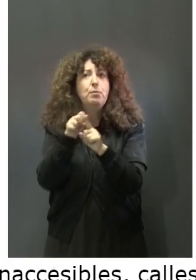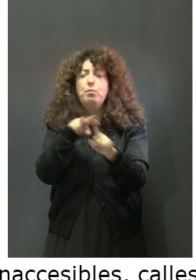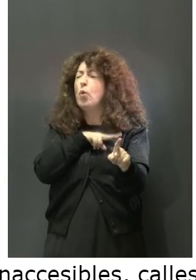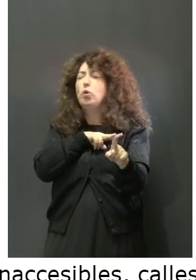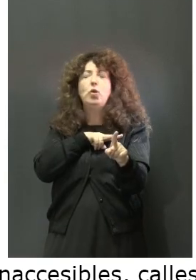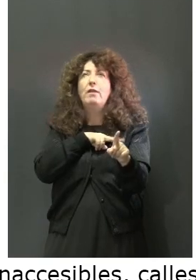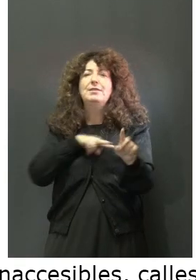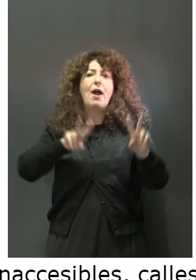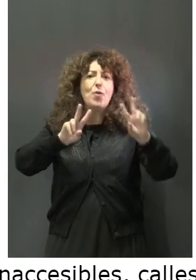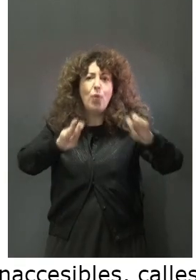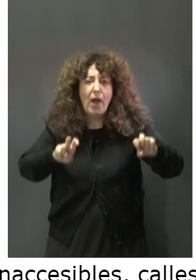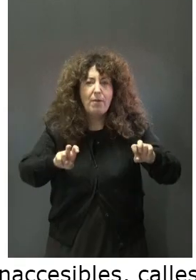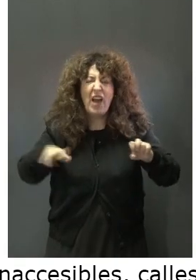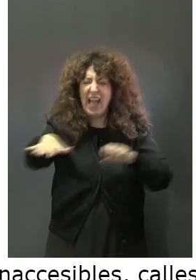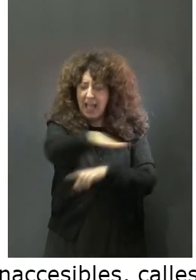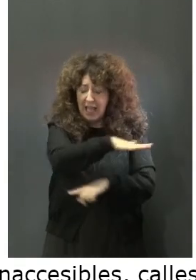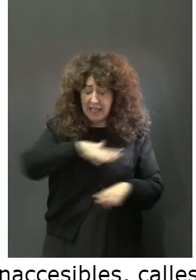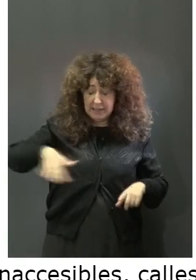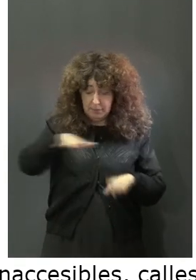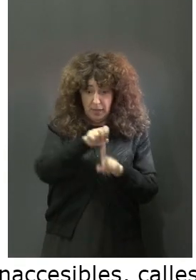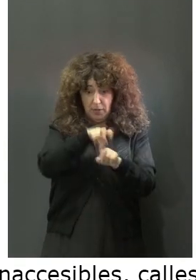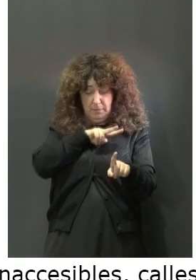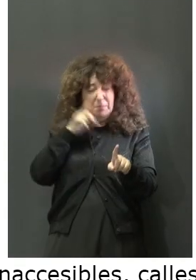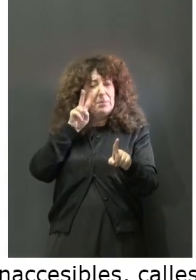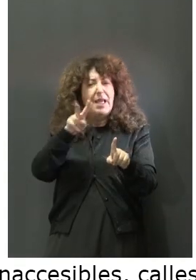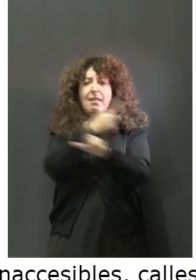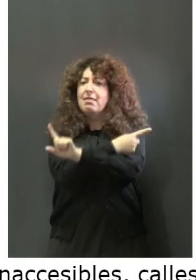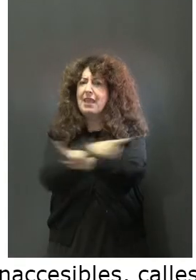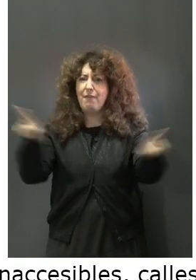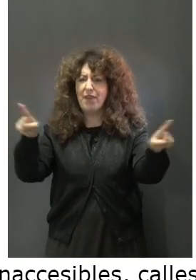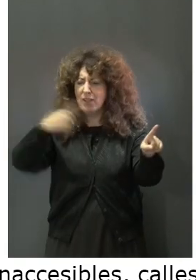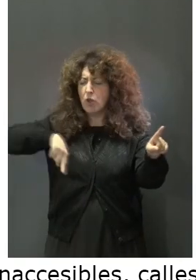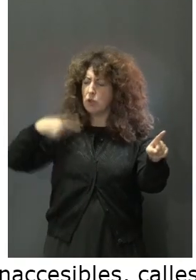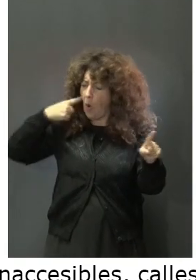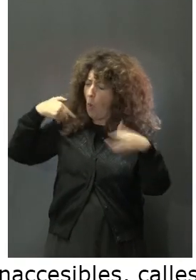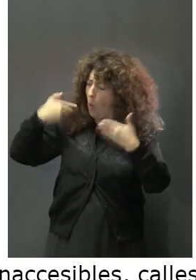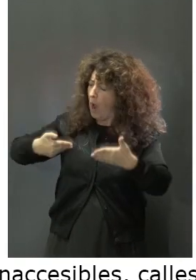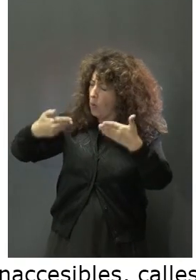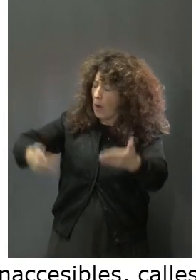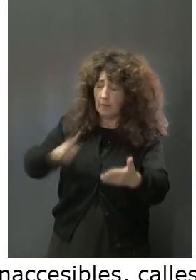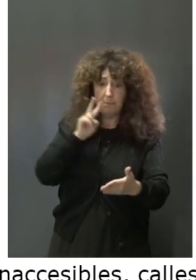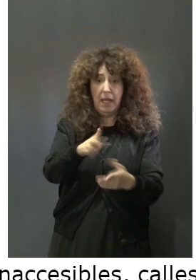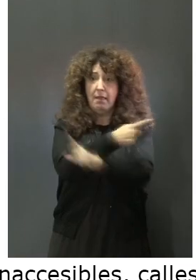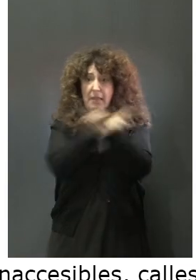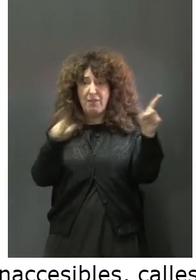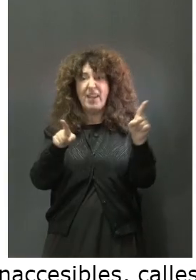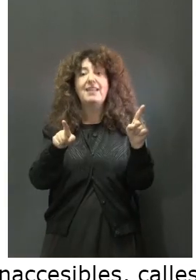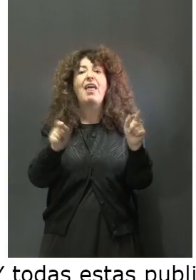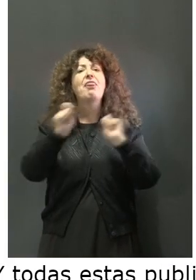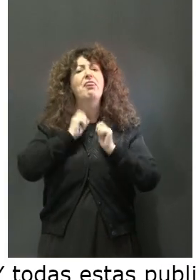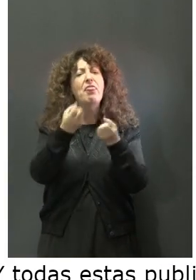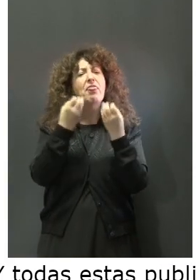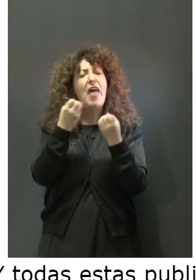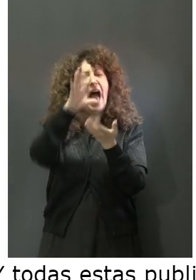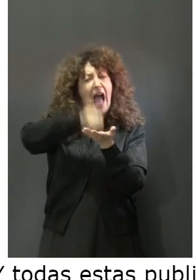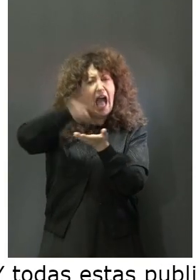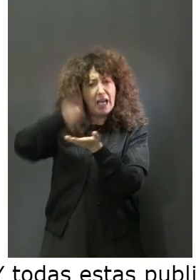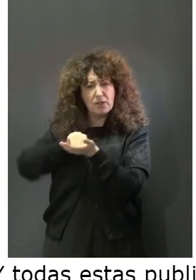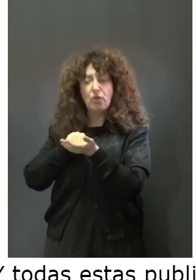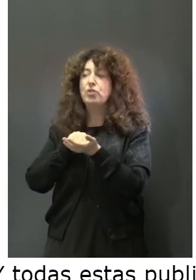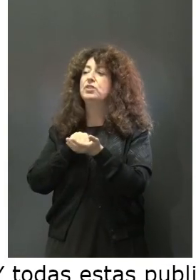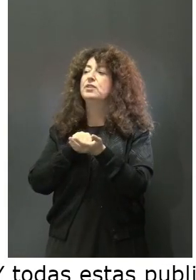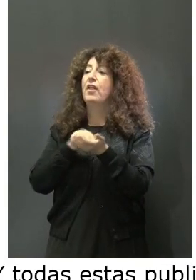nuevos, percepciones del espacio diferentes a los que estamos acostumbrados, que nos van a aportar datos que además de los que recibimos de los